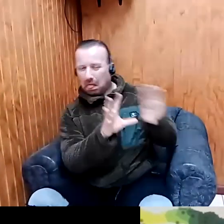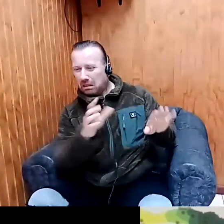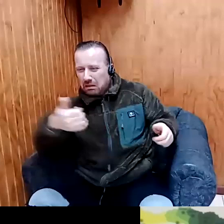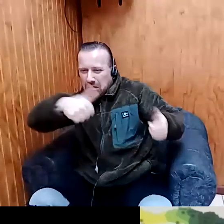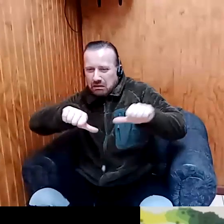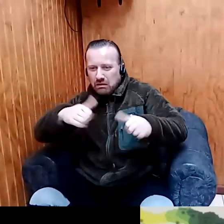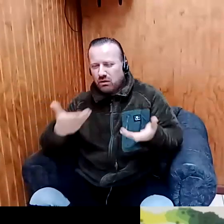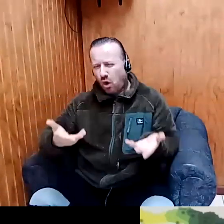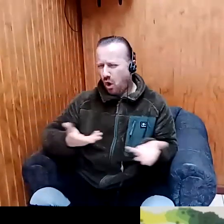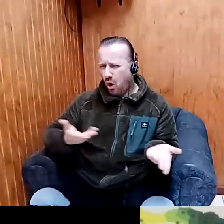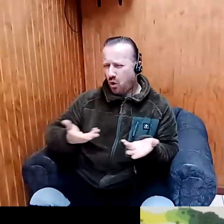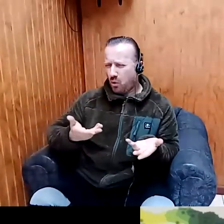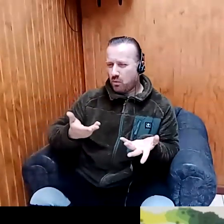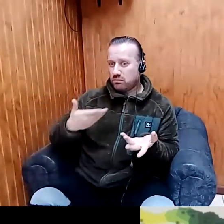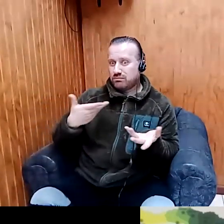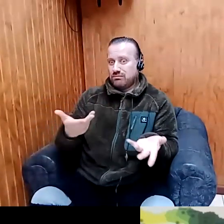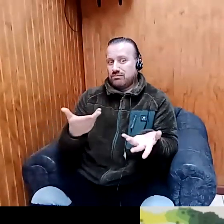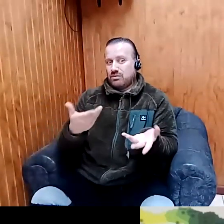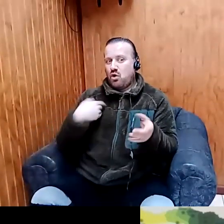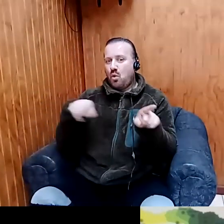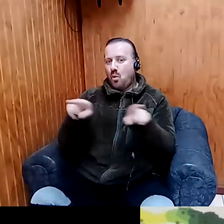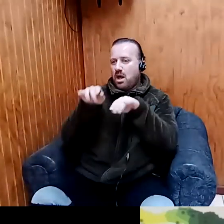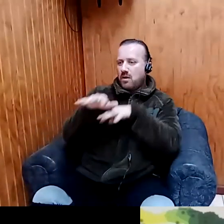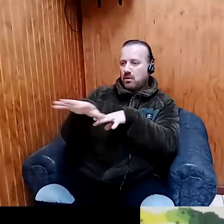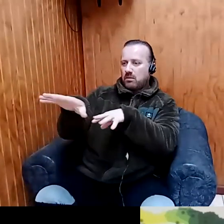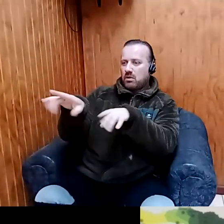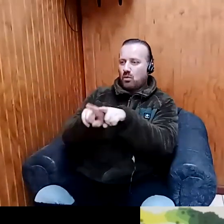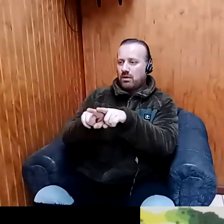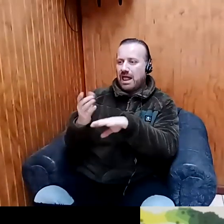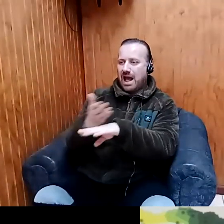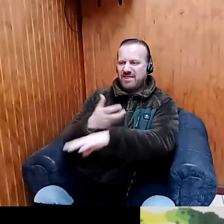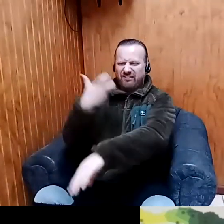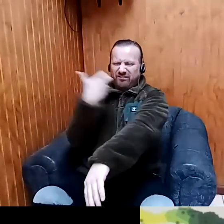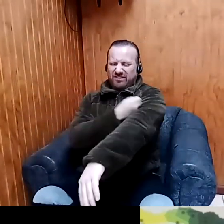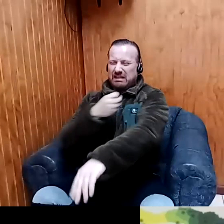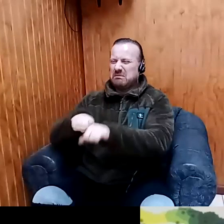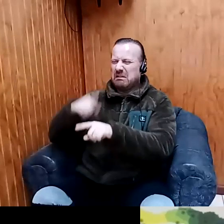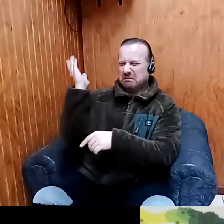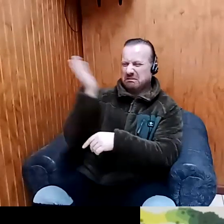Porque entonces nos encontramos con movimientos antivacunas, negacionistas,